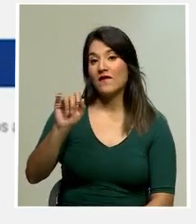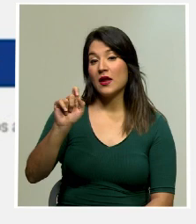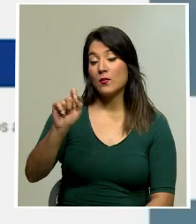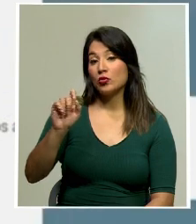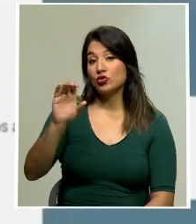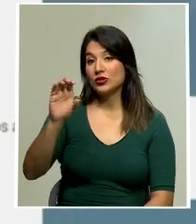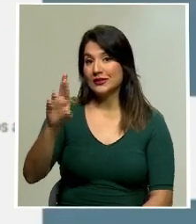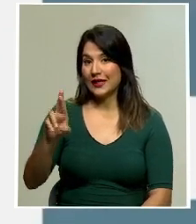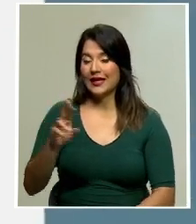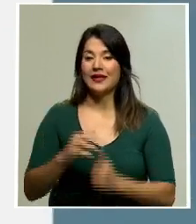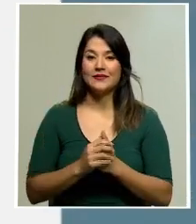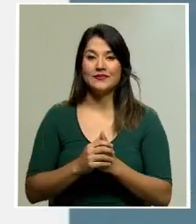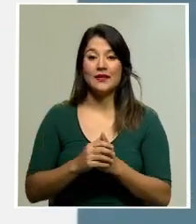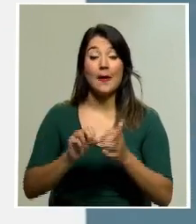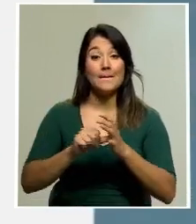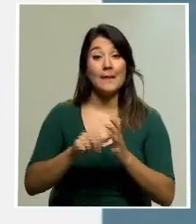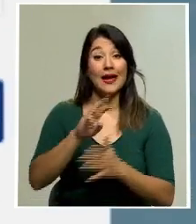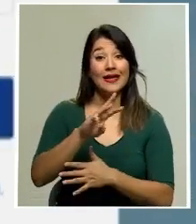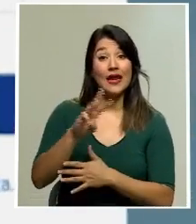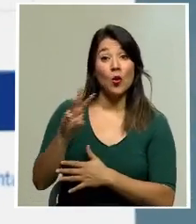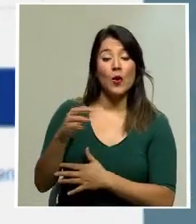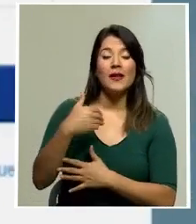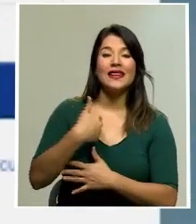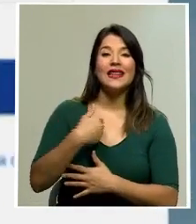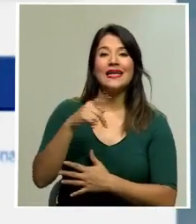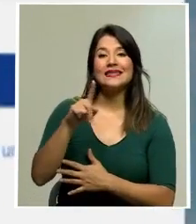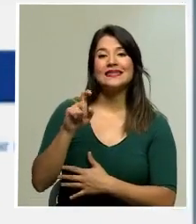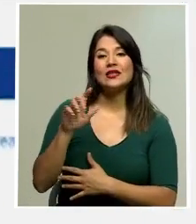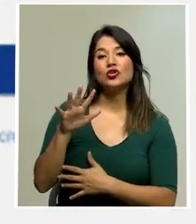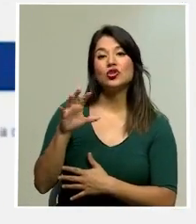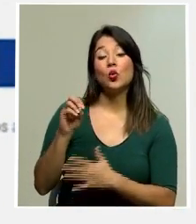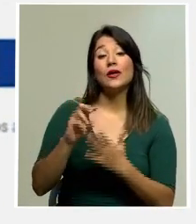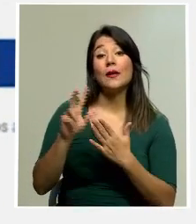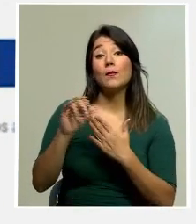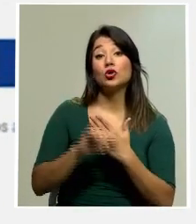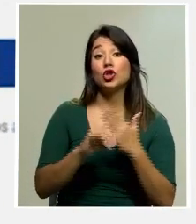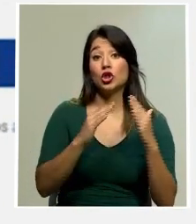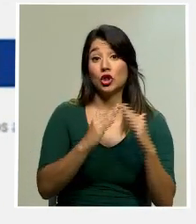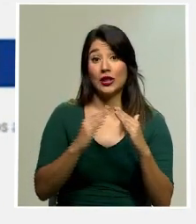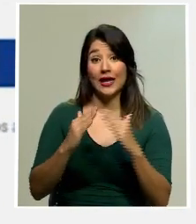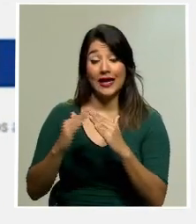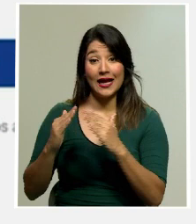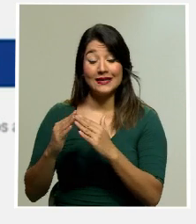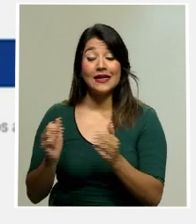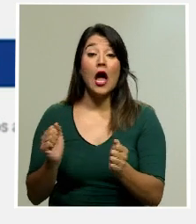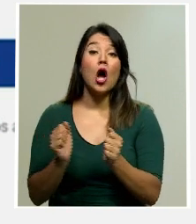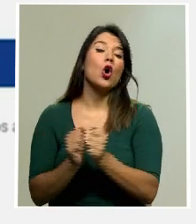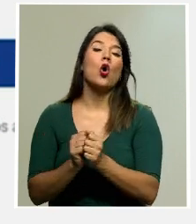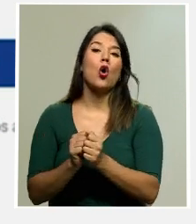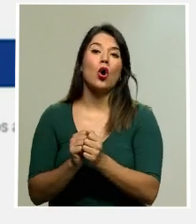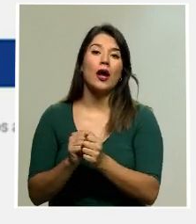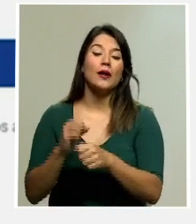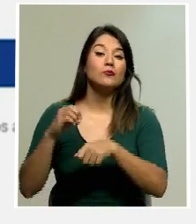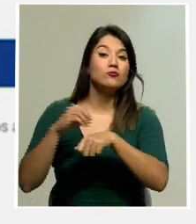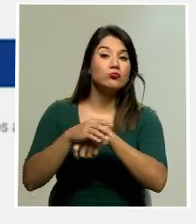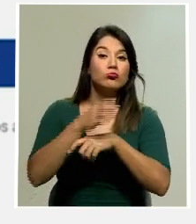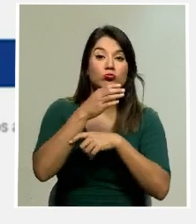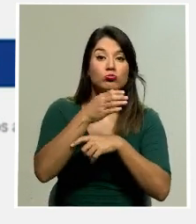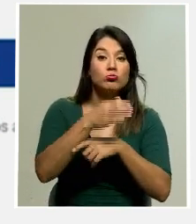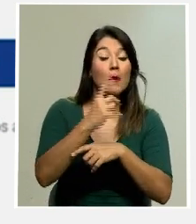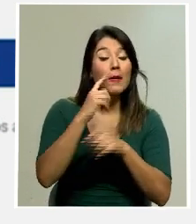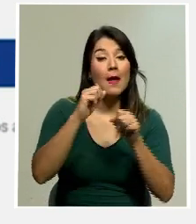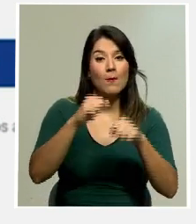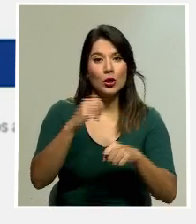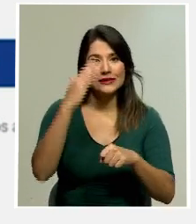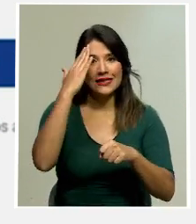www.bncr.ficr. El sitio web cuenta con más de 150 proyectos inmobiliarios y con asesoría en línea para conocer el precio de una vivienda